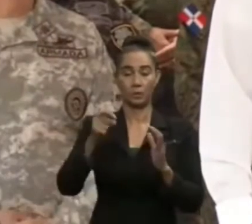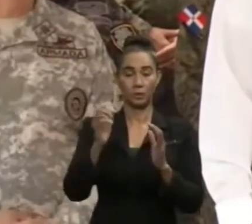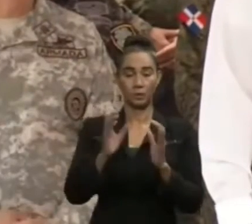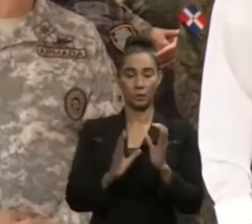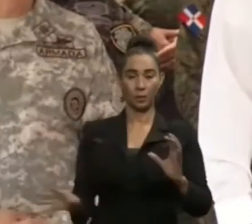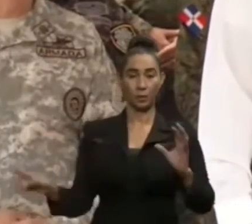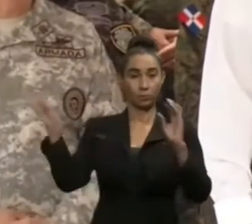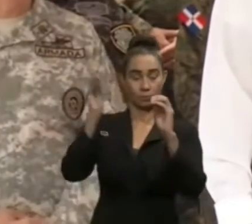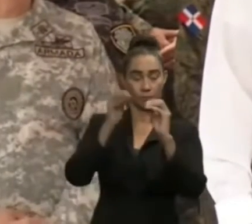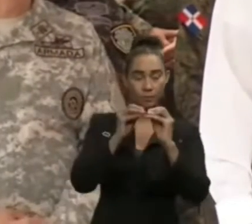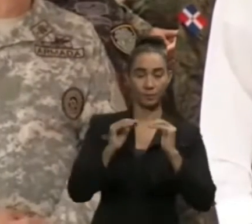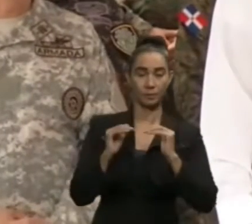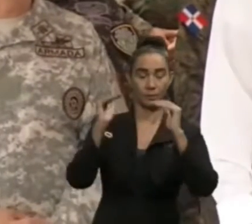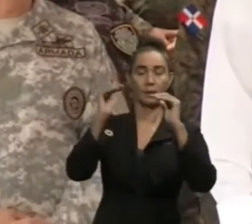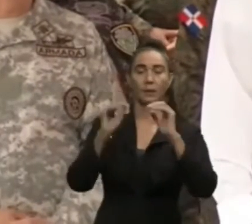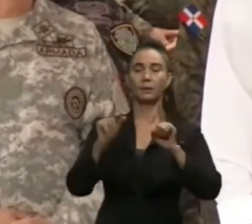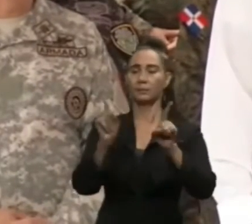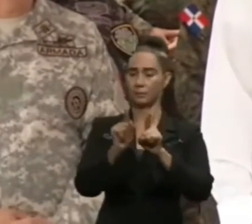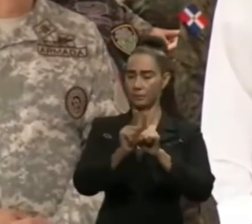a incrementar.